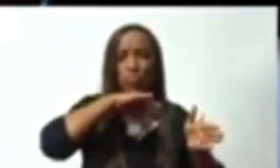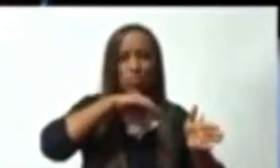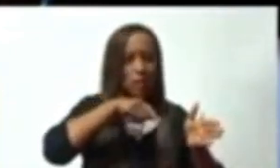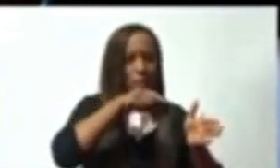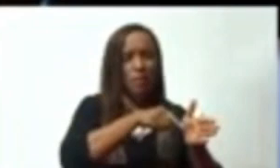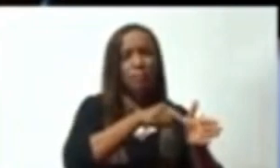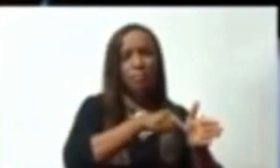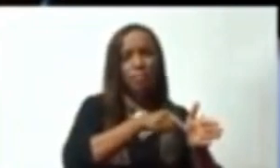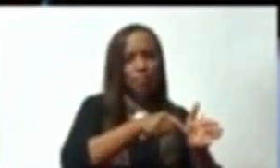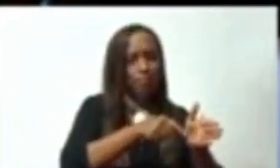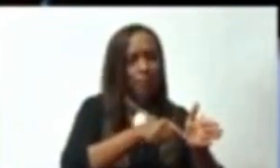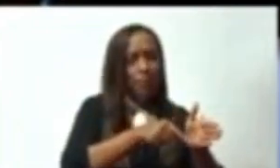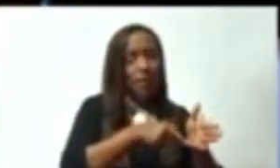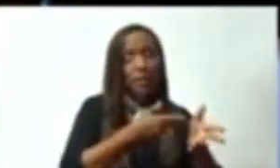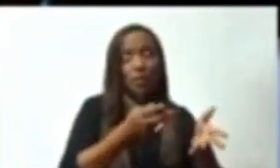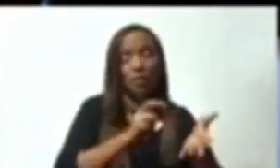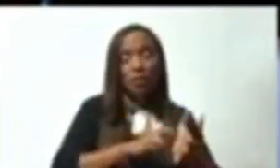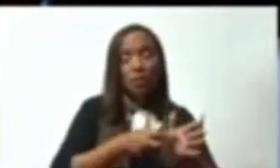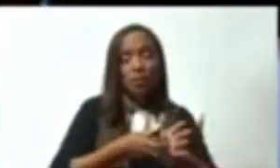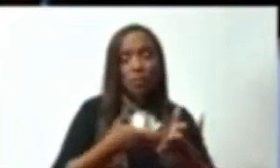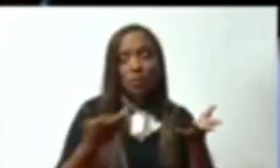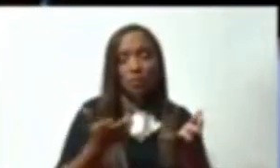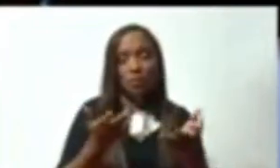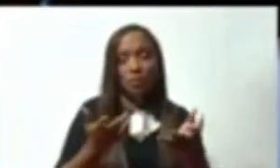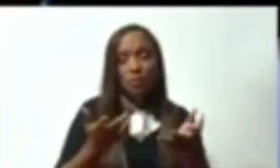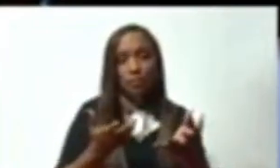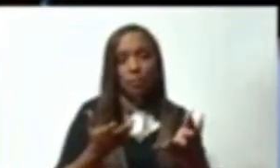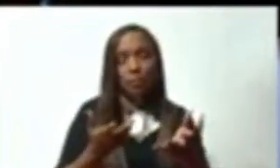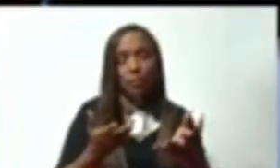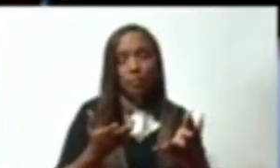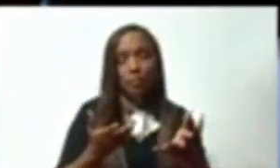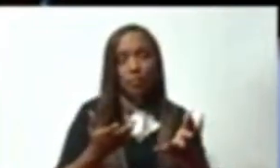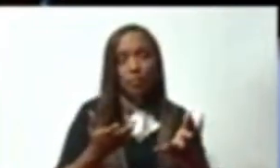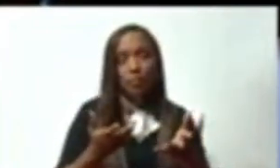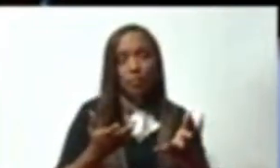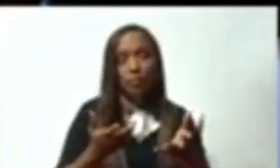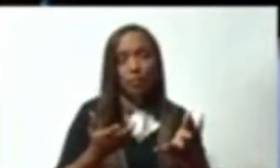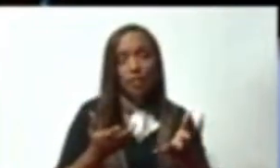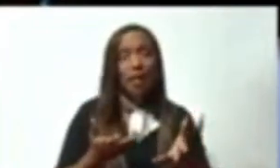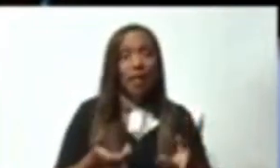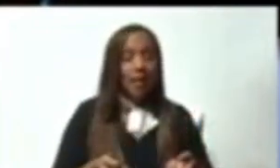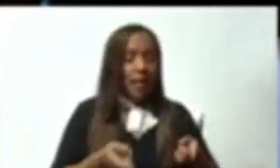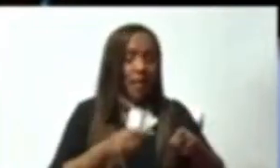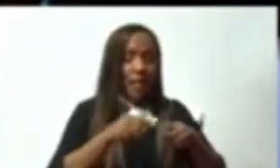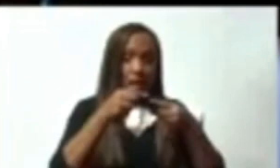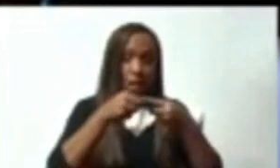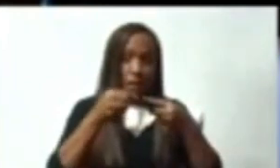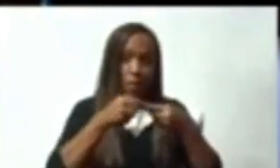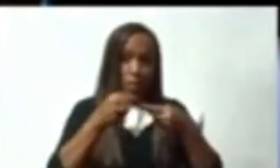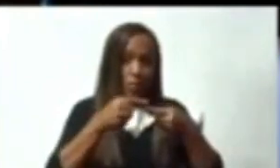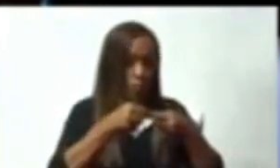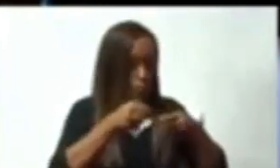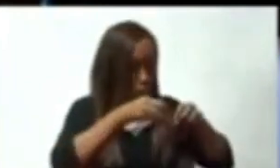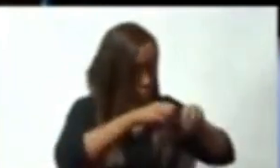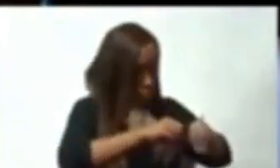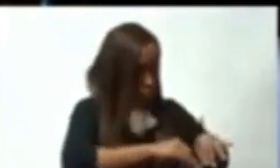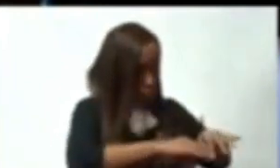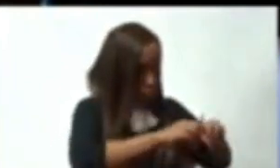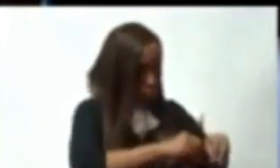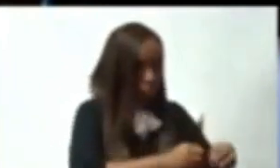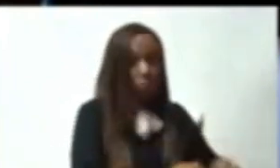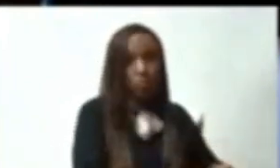Lógicamente que esto pone en peligro, valga la redundancia, la siembra de habichuela en ese distrito